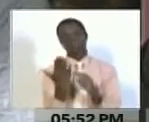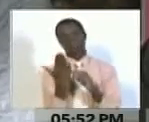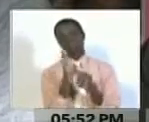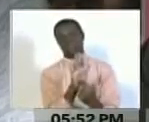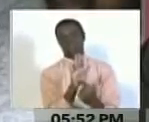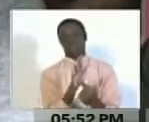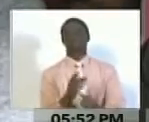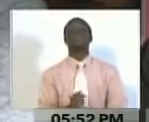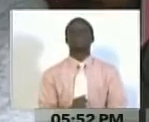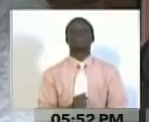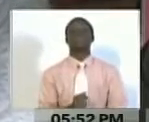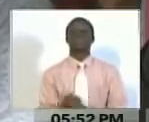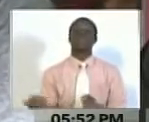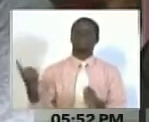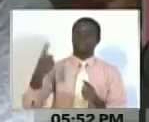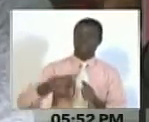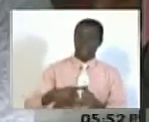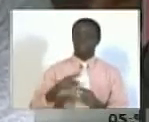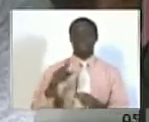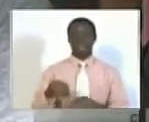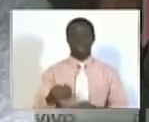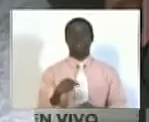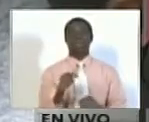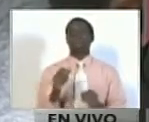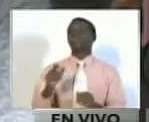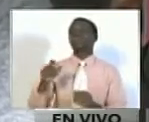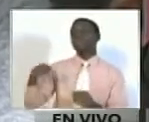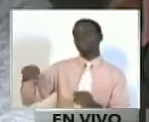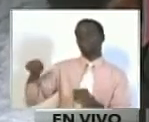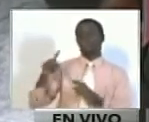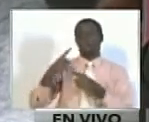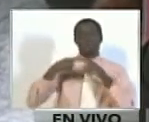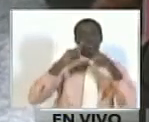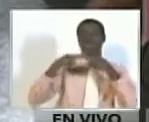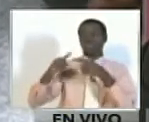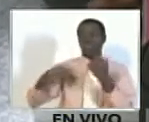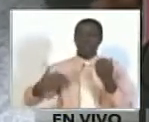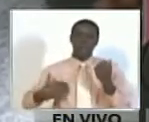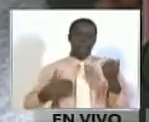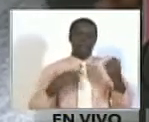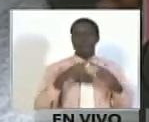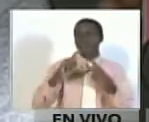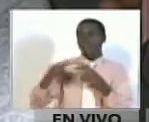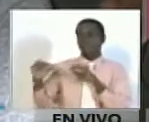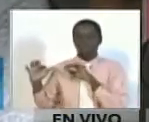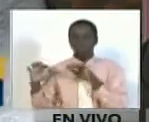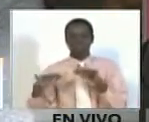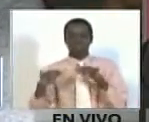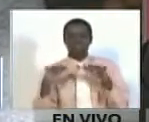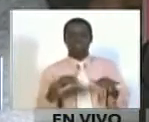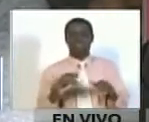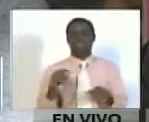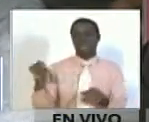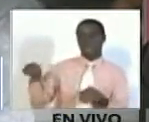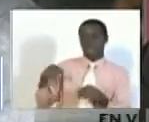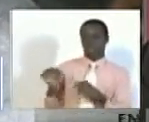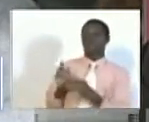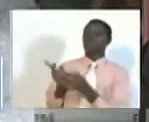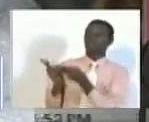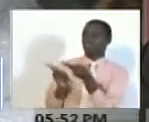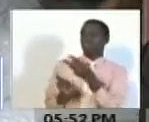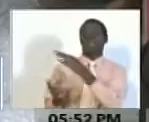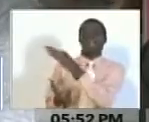Así como, bueno, como muchos de los artistas que se han postulado y que han sido de alguna manera elegidos para estar en las